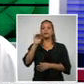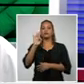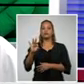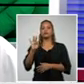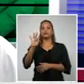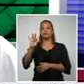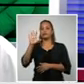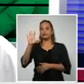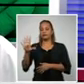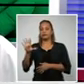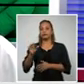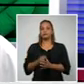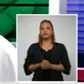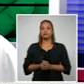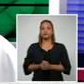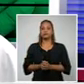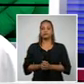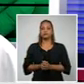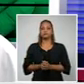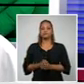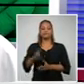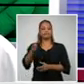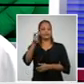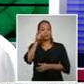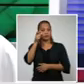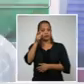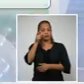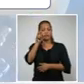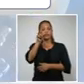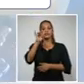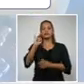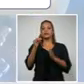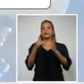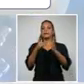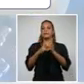3.885, en vigilancia